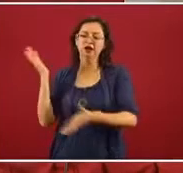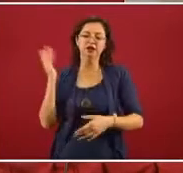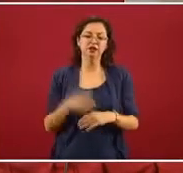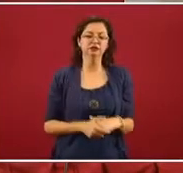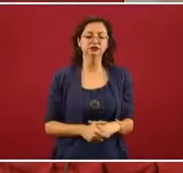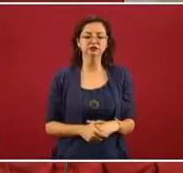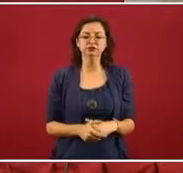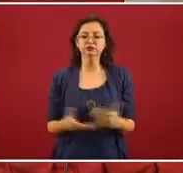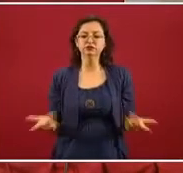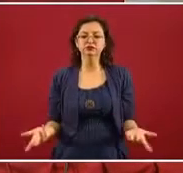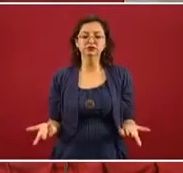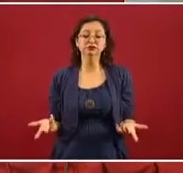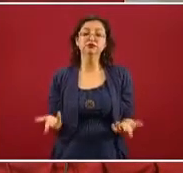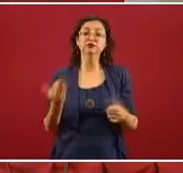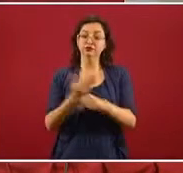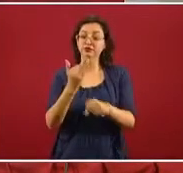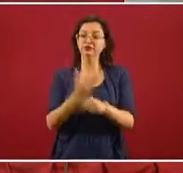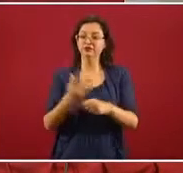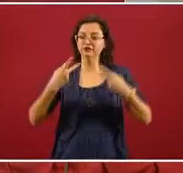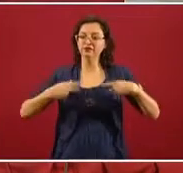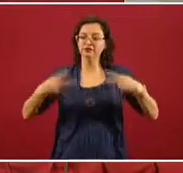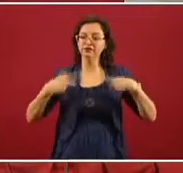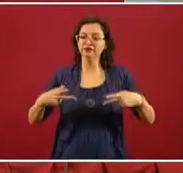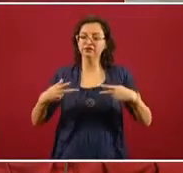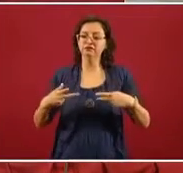mismo número de personal, de